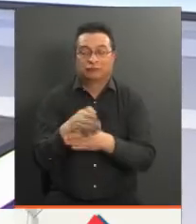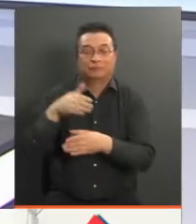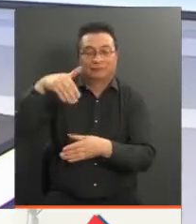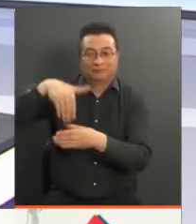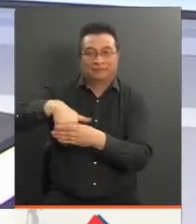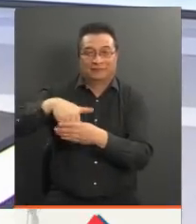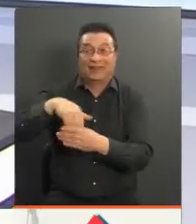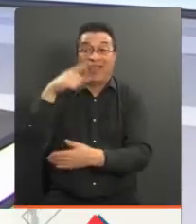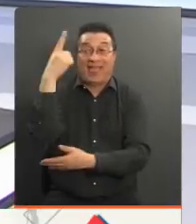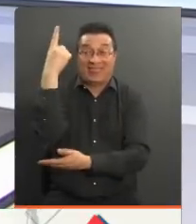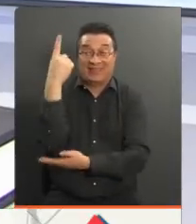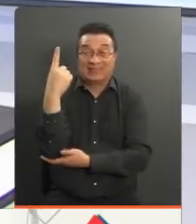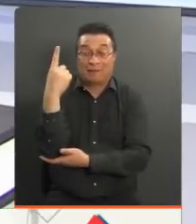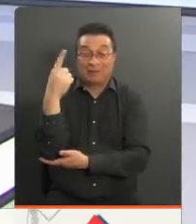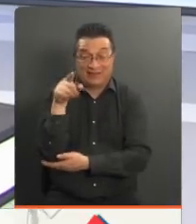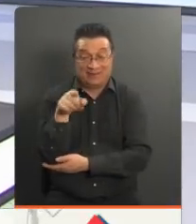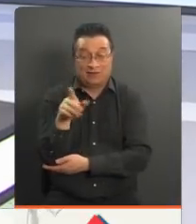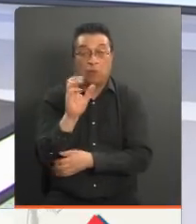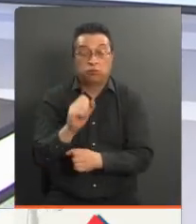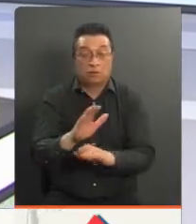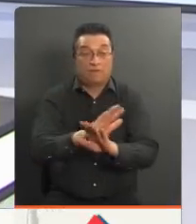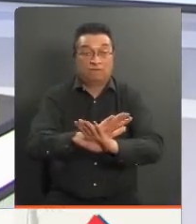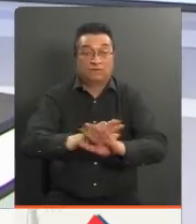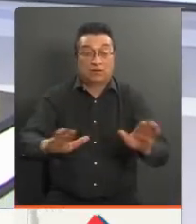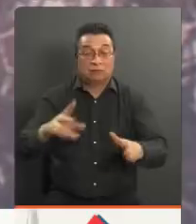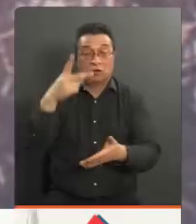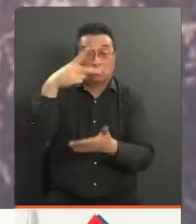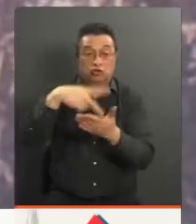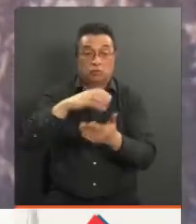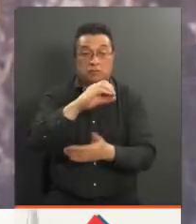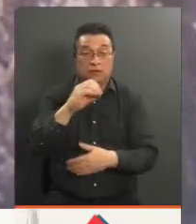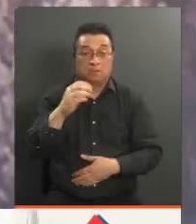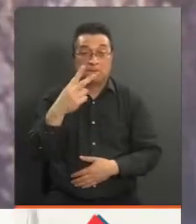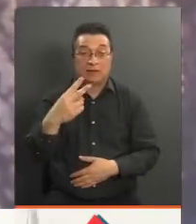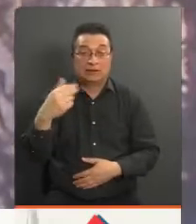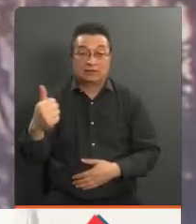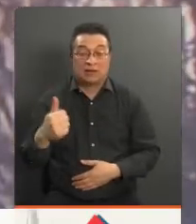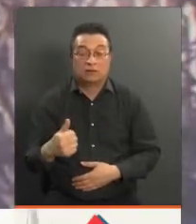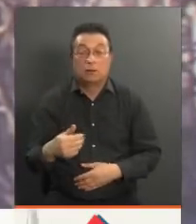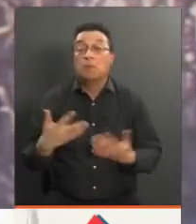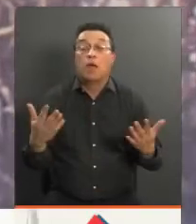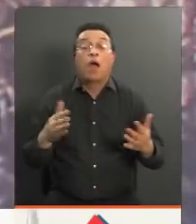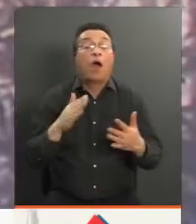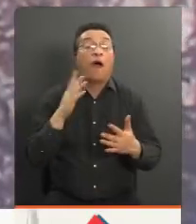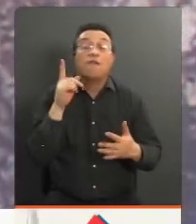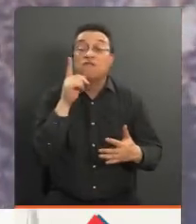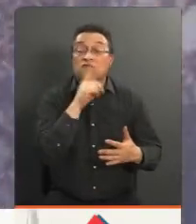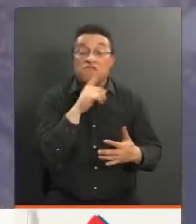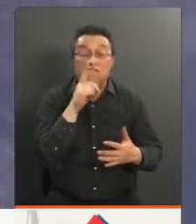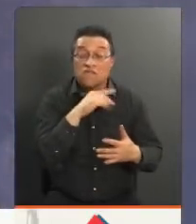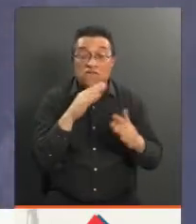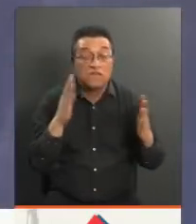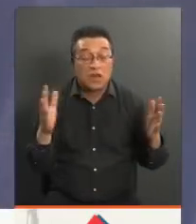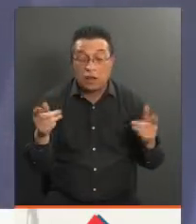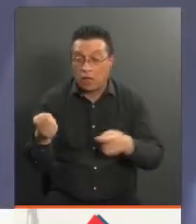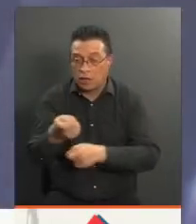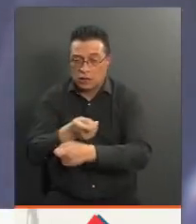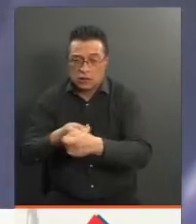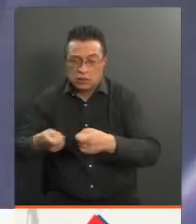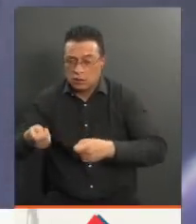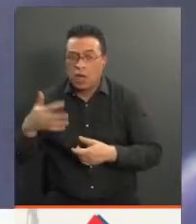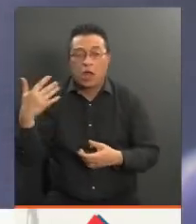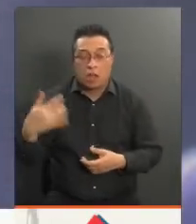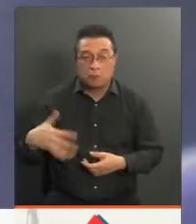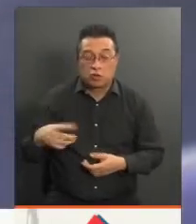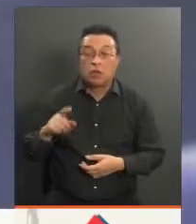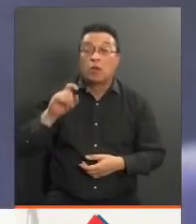diciembre y que se les podría terminar el periodo en 2026. Bueno, finalmente hubo una negociación importante con los